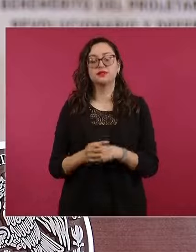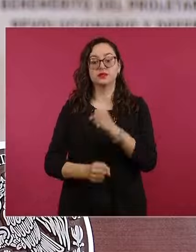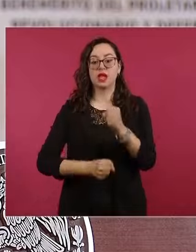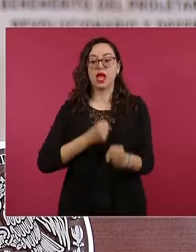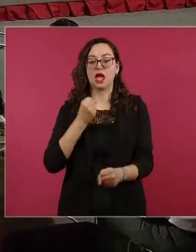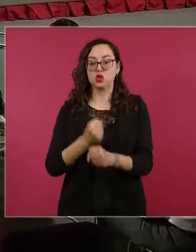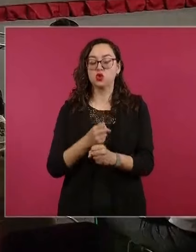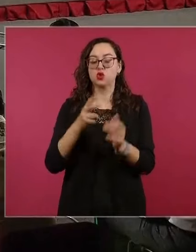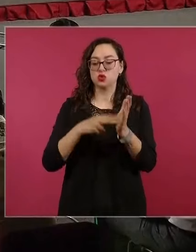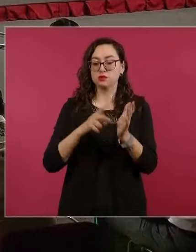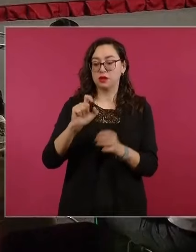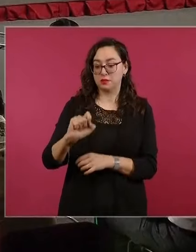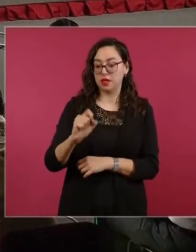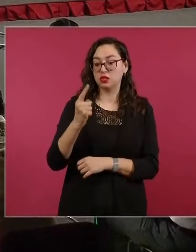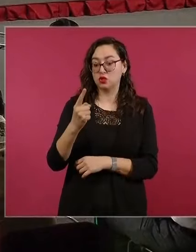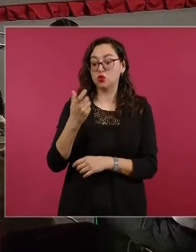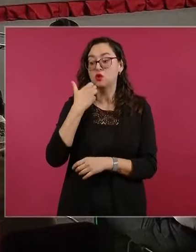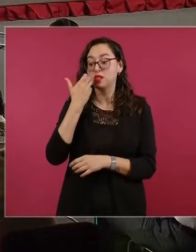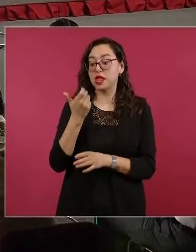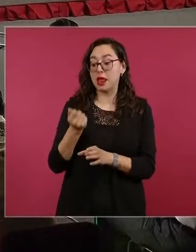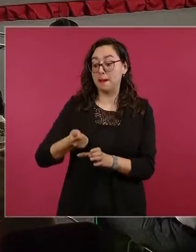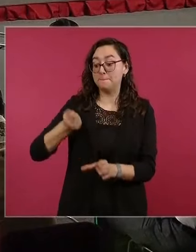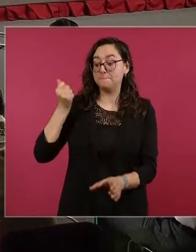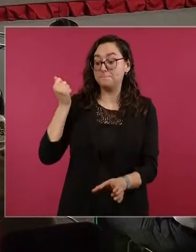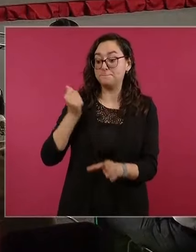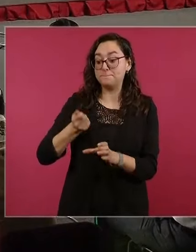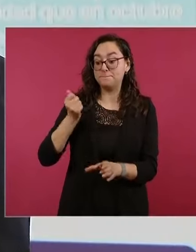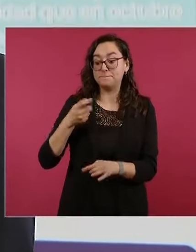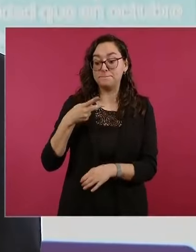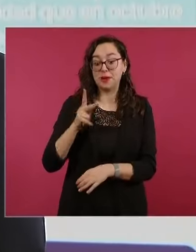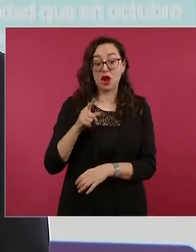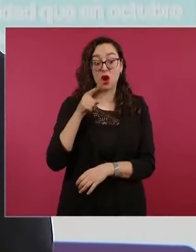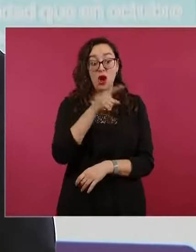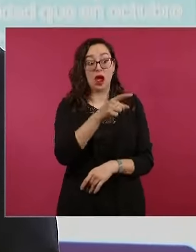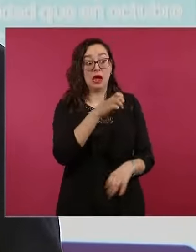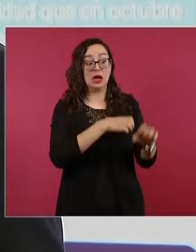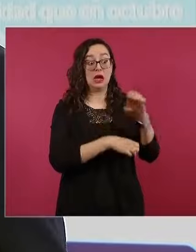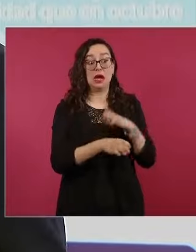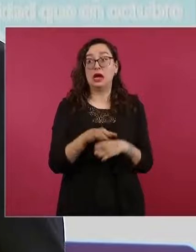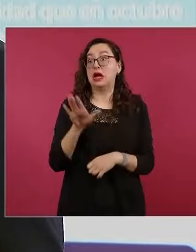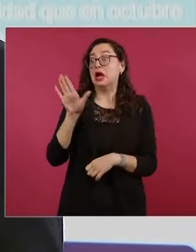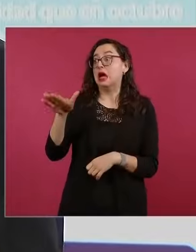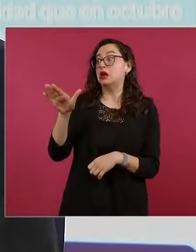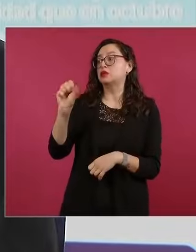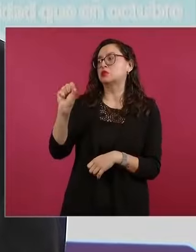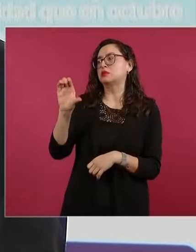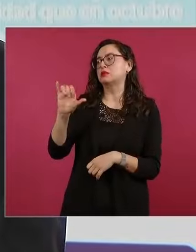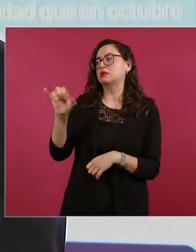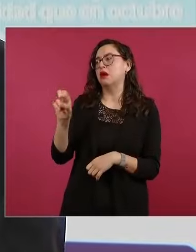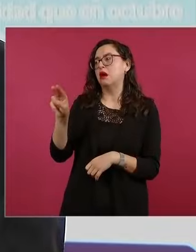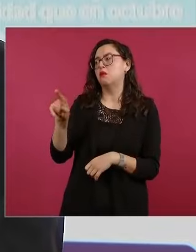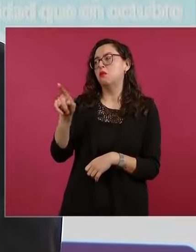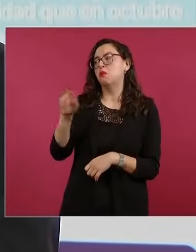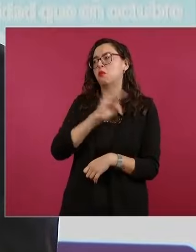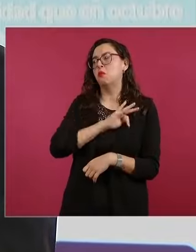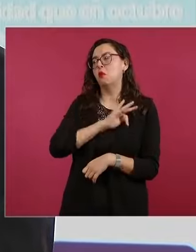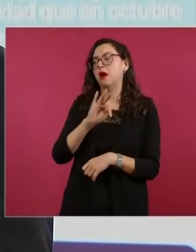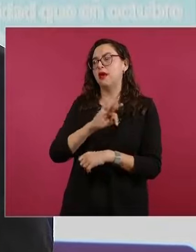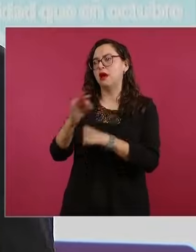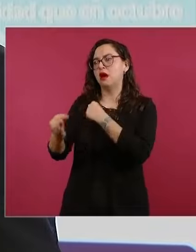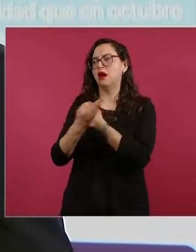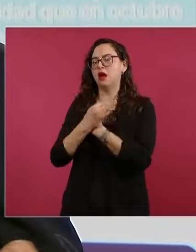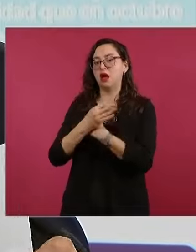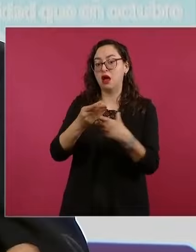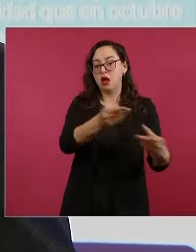lo impidió porque solicitó a la Suprema Corte ejercer su facultad excepcional de atracción,